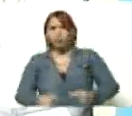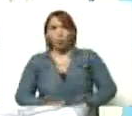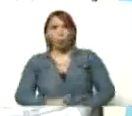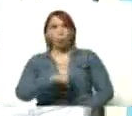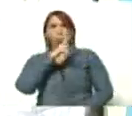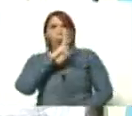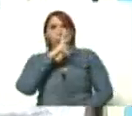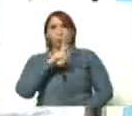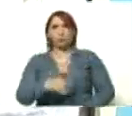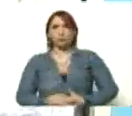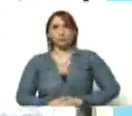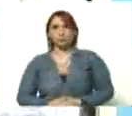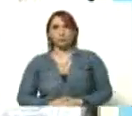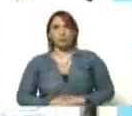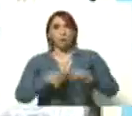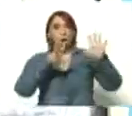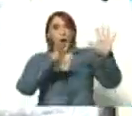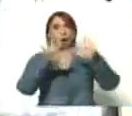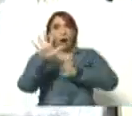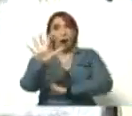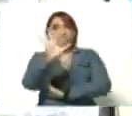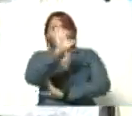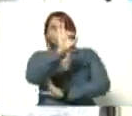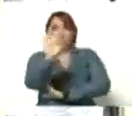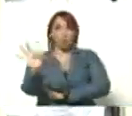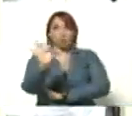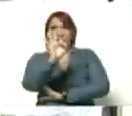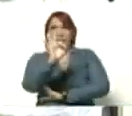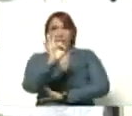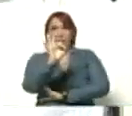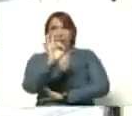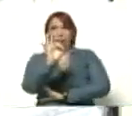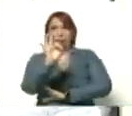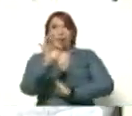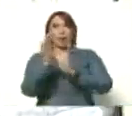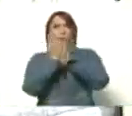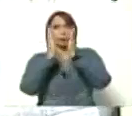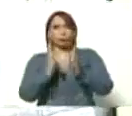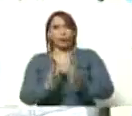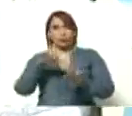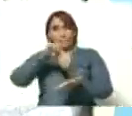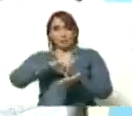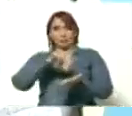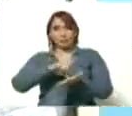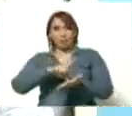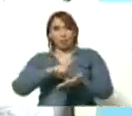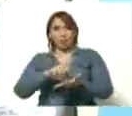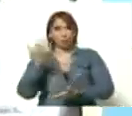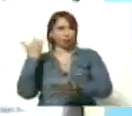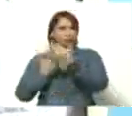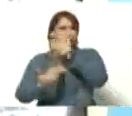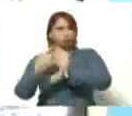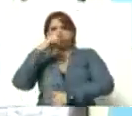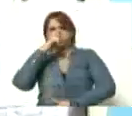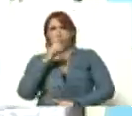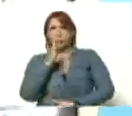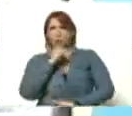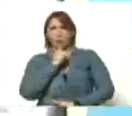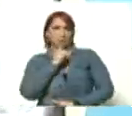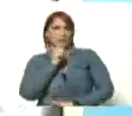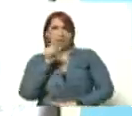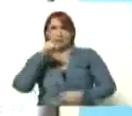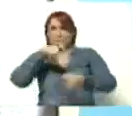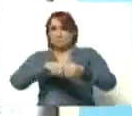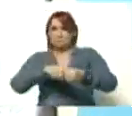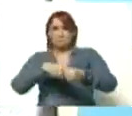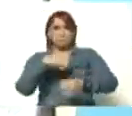terribles. Un 85% de los bachilleres de nuestra época no tenían cupo en